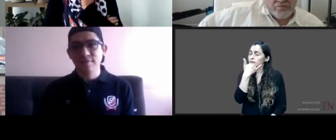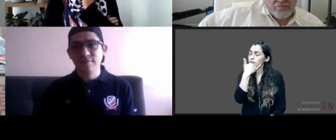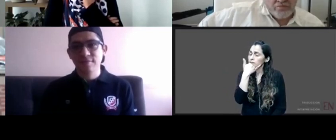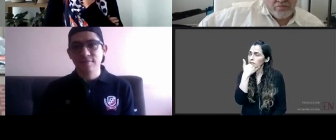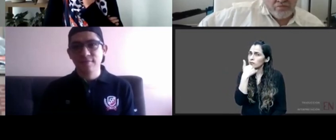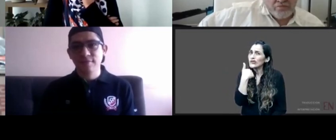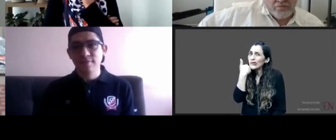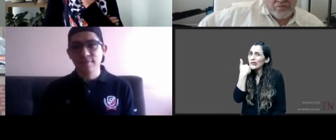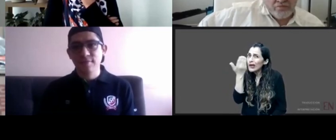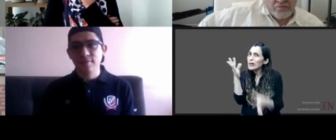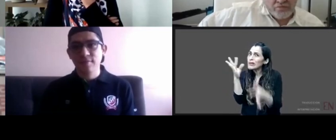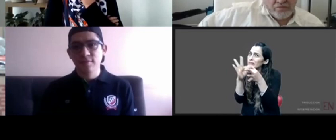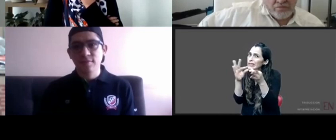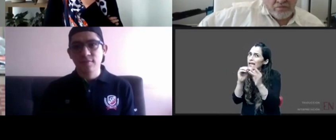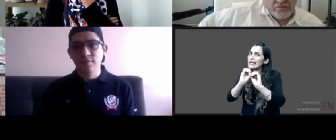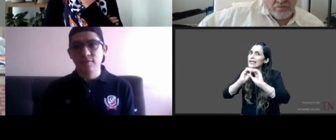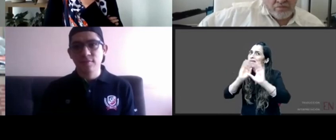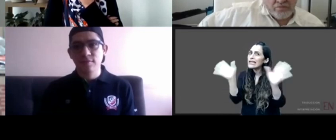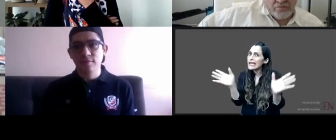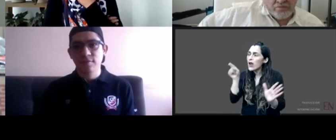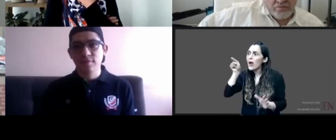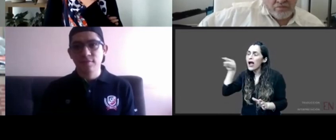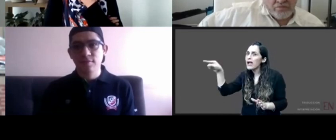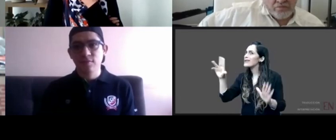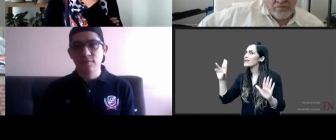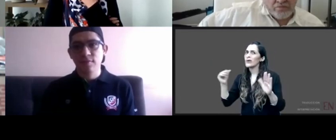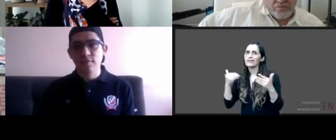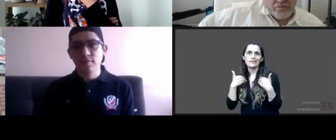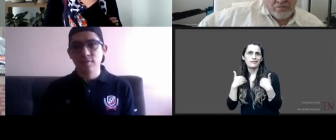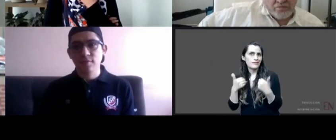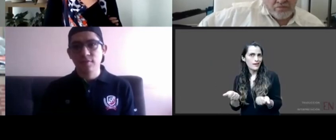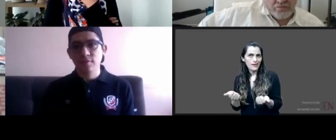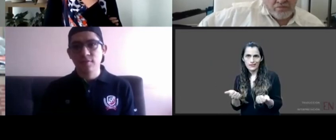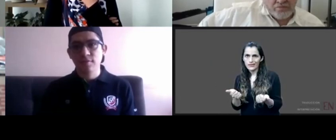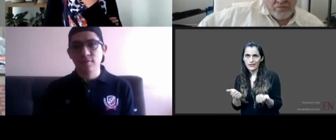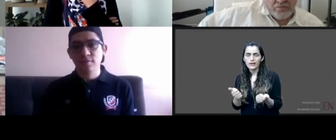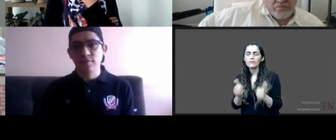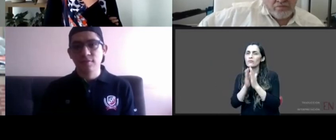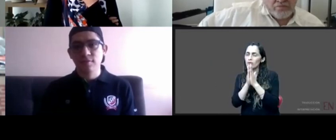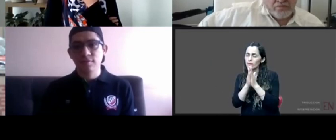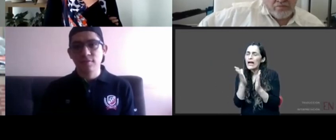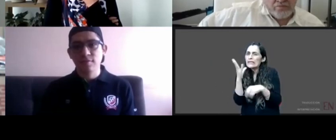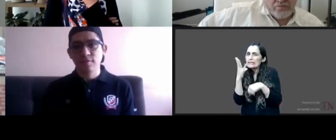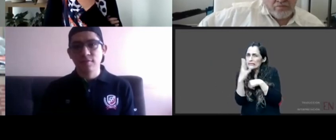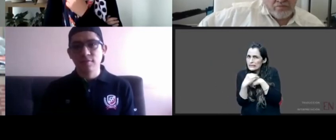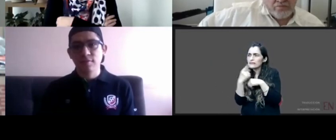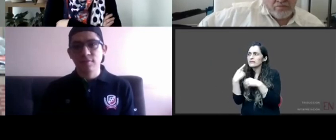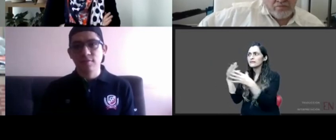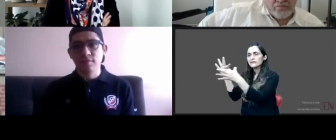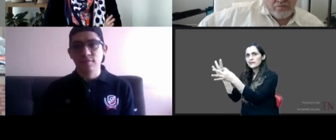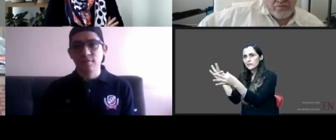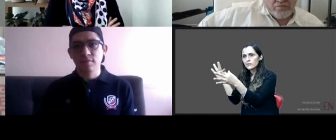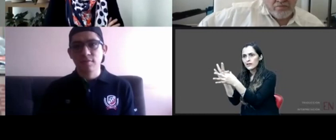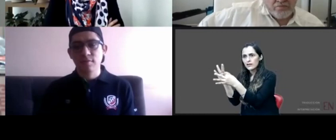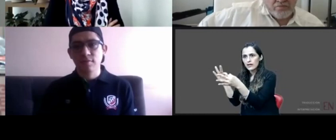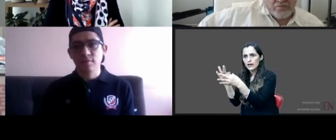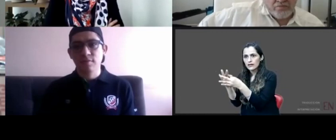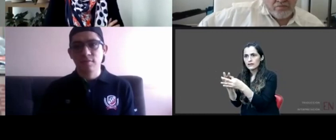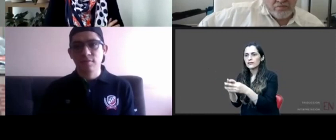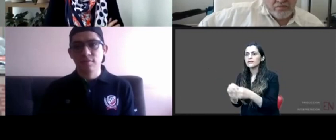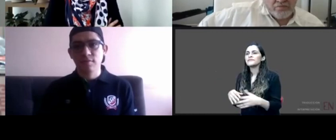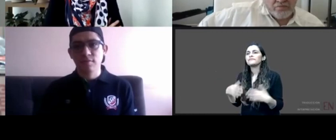explicarle bien, porque él no entiende. Y con sus propias palabras tenía que decir. Costó